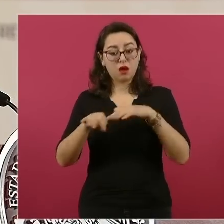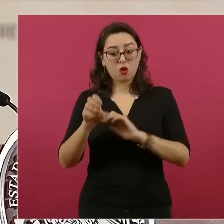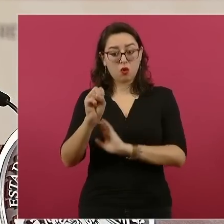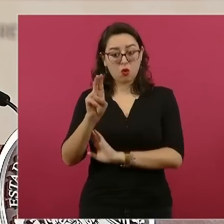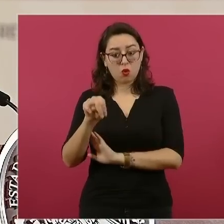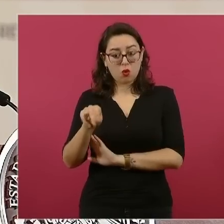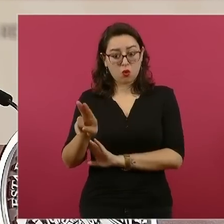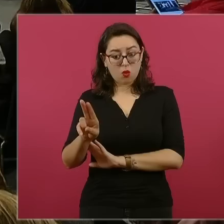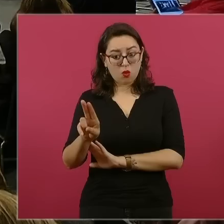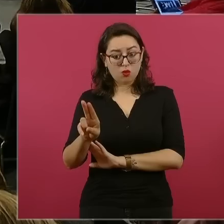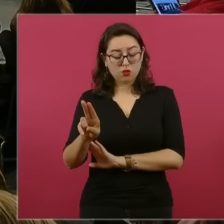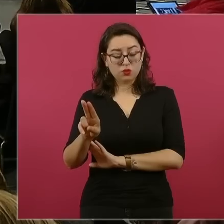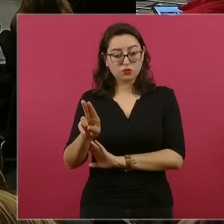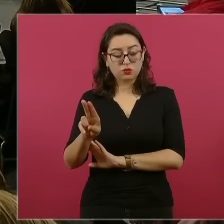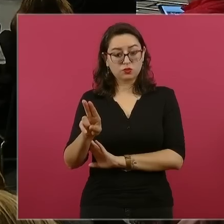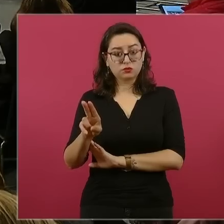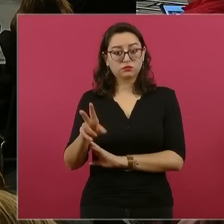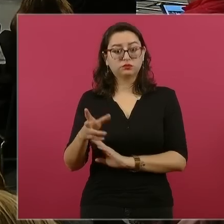ha